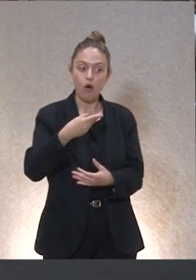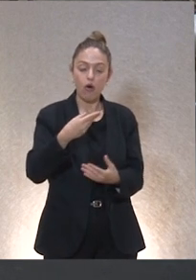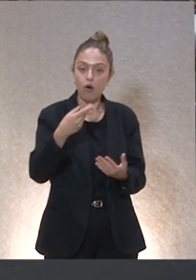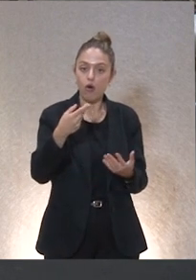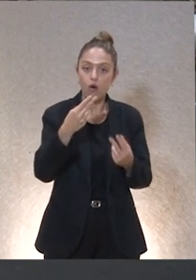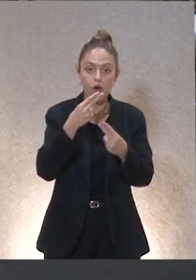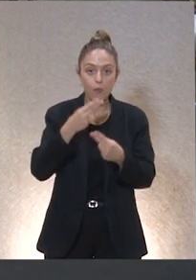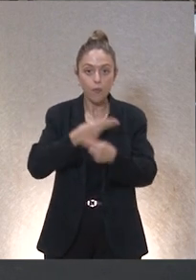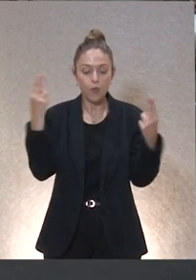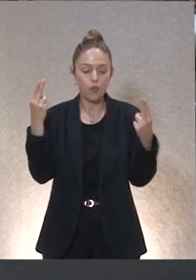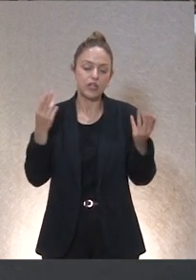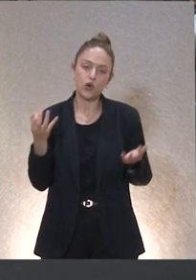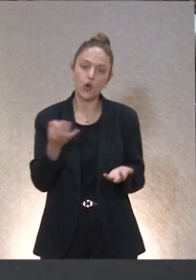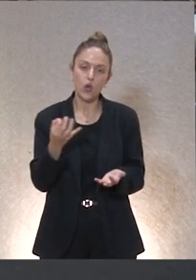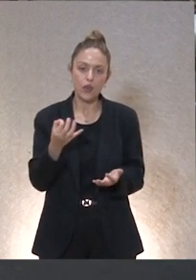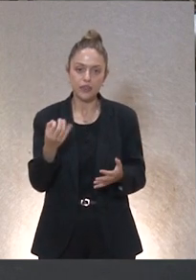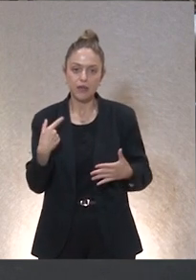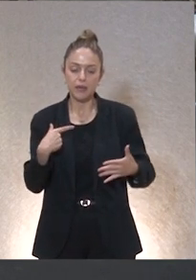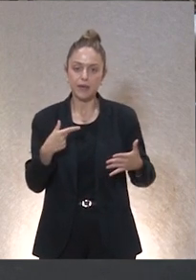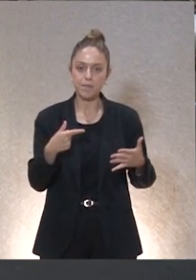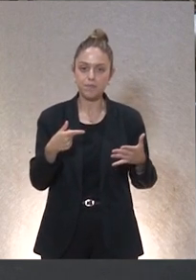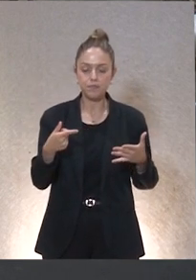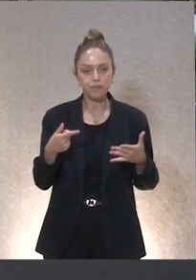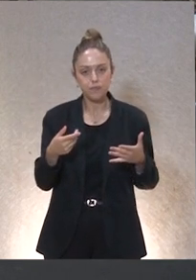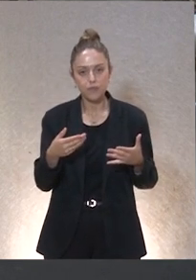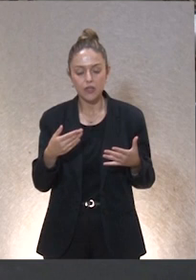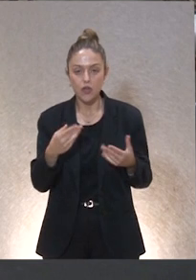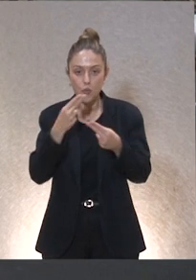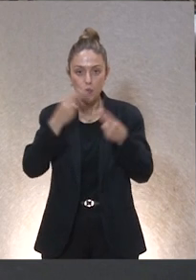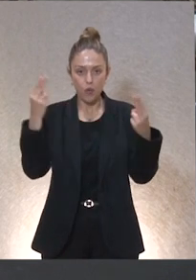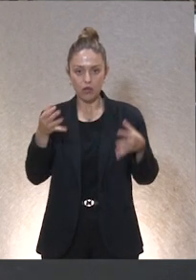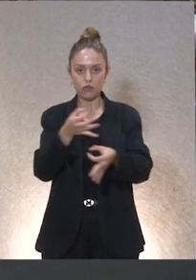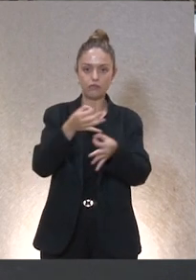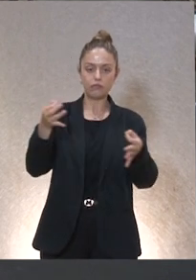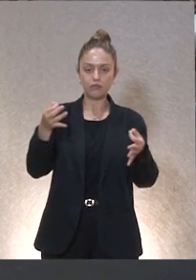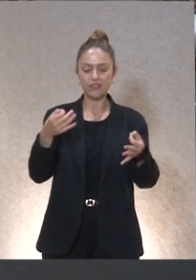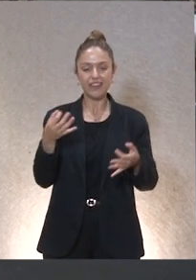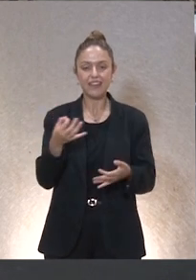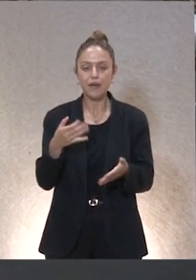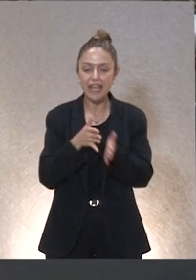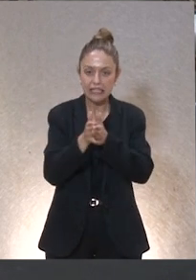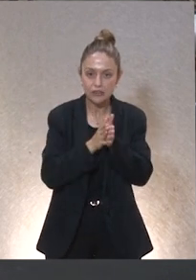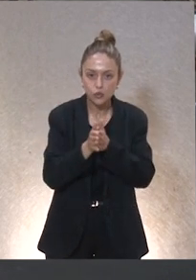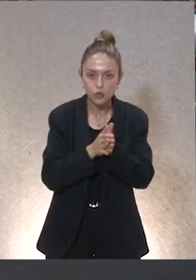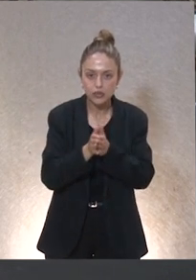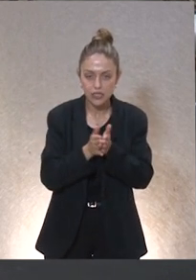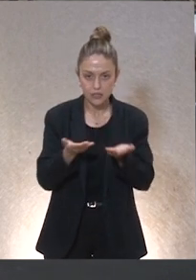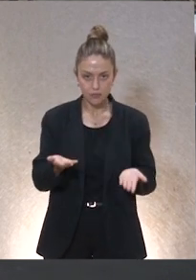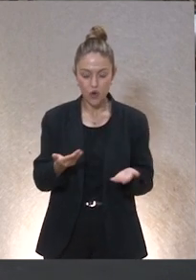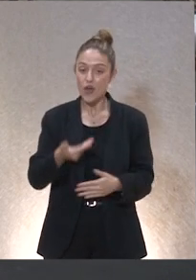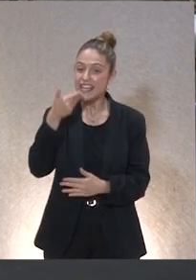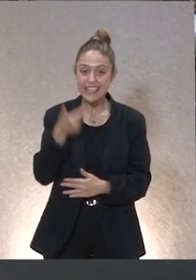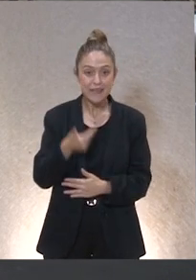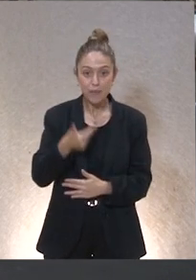tampoco hay que ponerse estupendos delante del propio Público con el entusiasmo que concra lo ejerció es tan